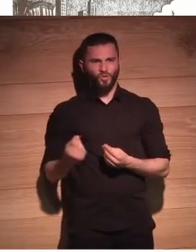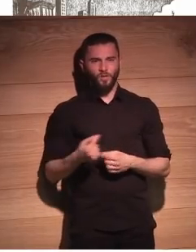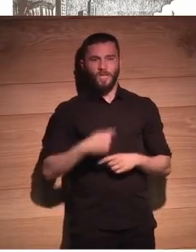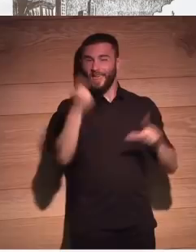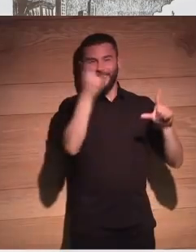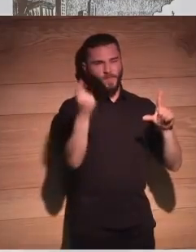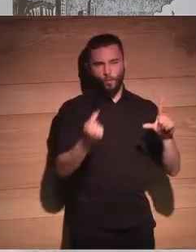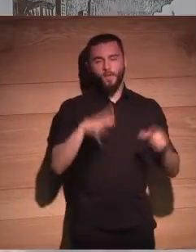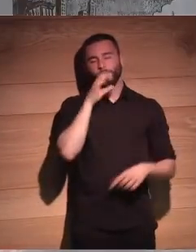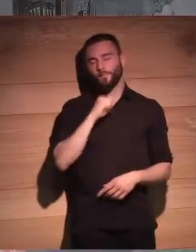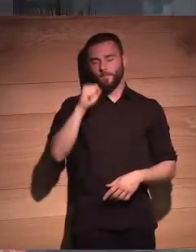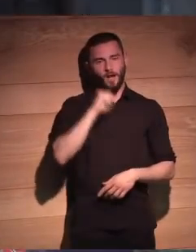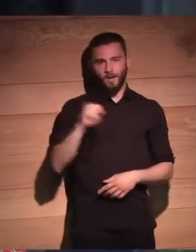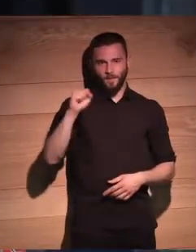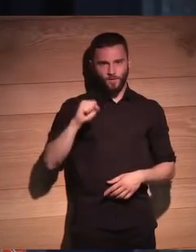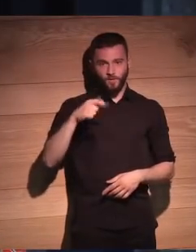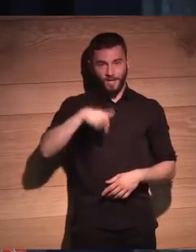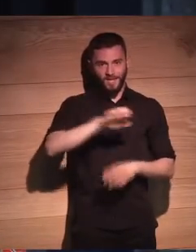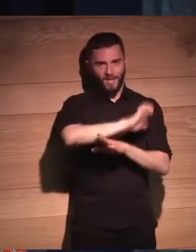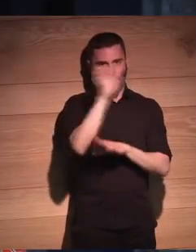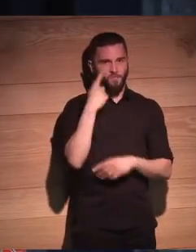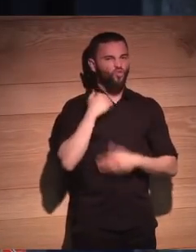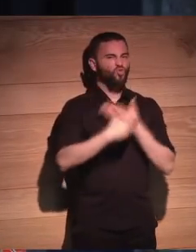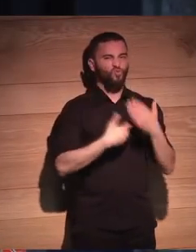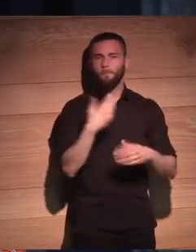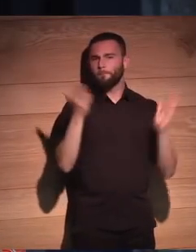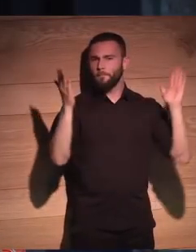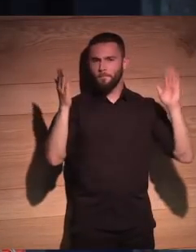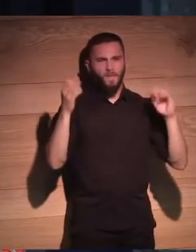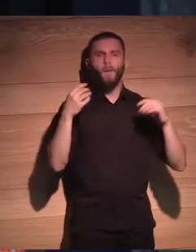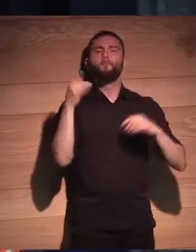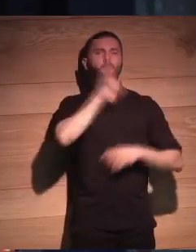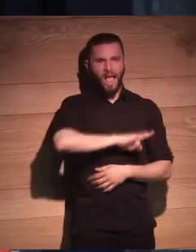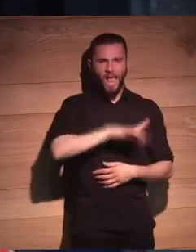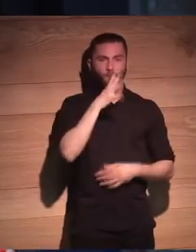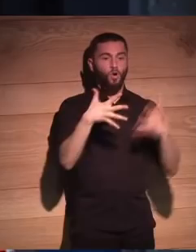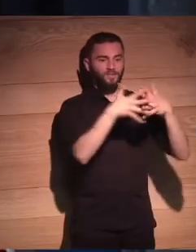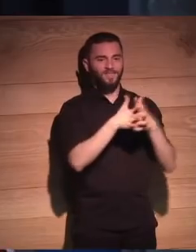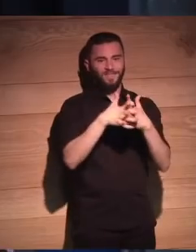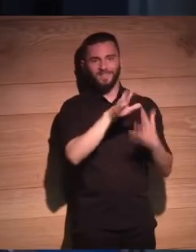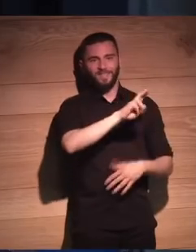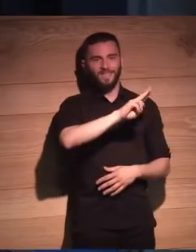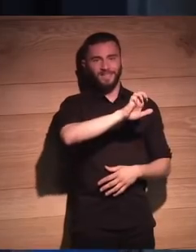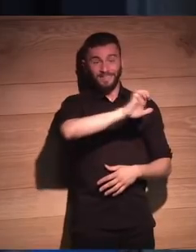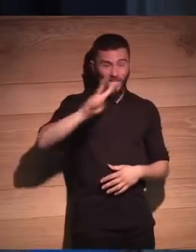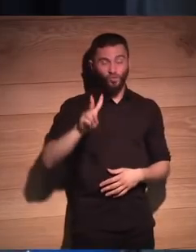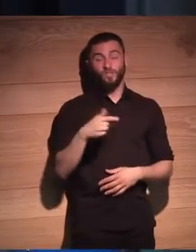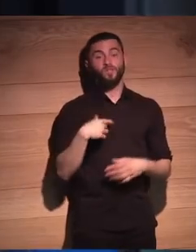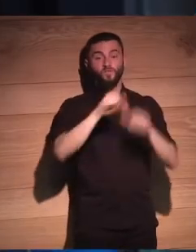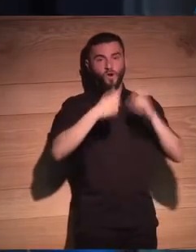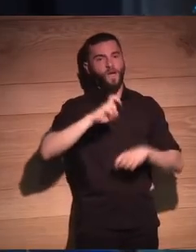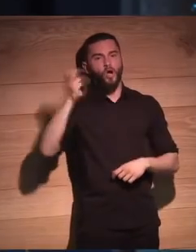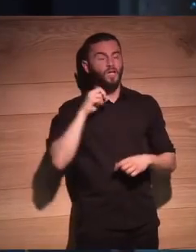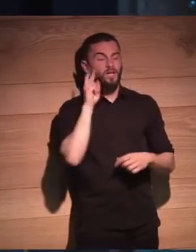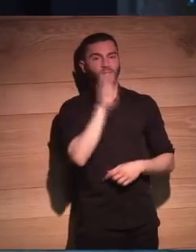ilustradores maravillosos, ¿no? Es decir, aquí en Europa estamos muy mal acostumbrados porque en Estados Unidos se ve de otra manera, pero hay toda una tradición de dibujantes